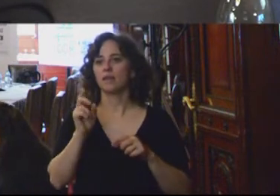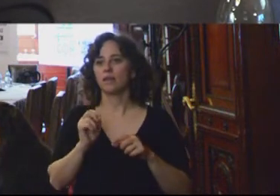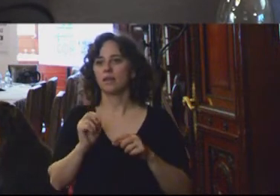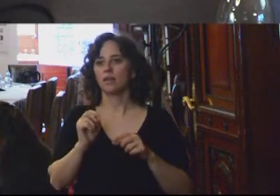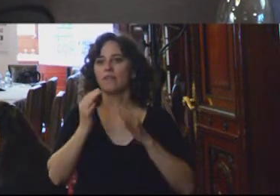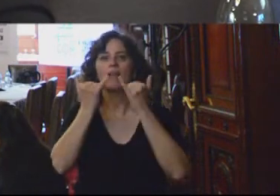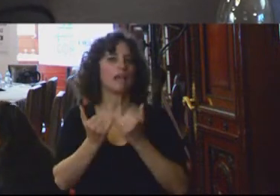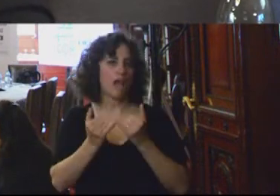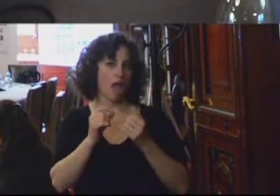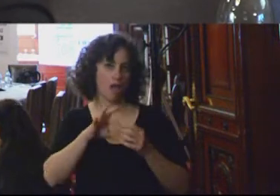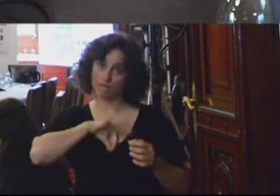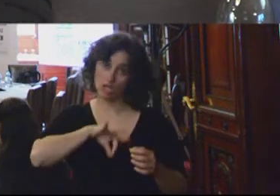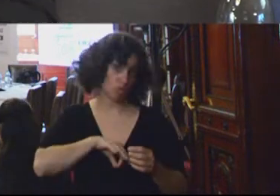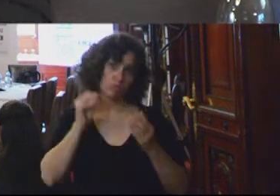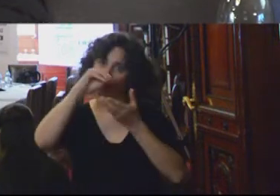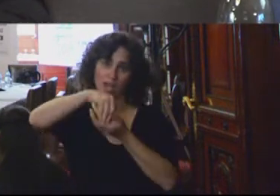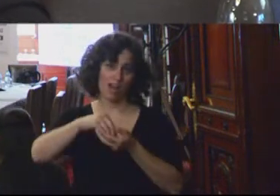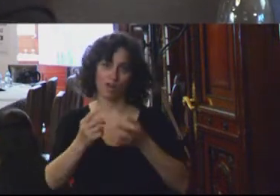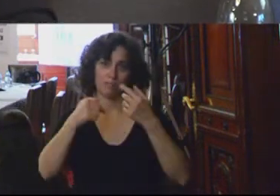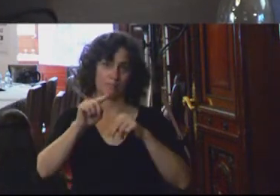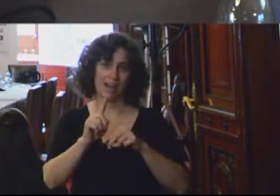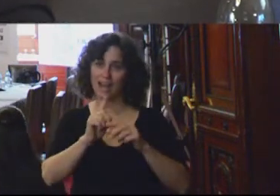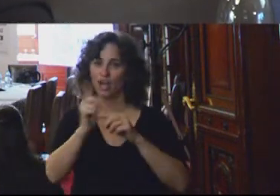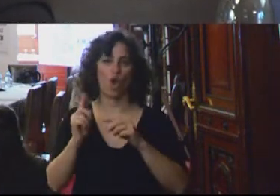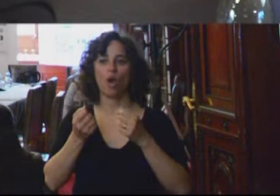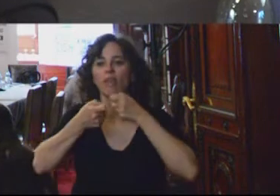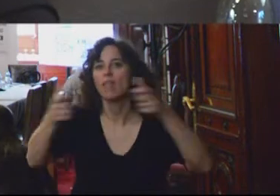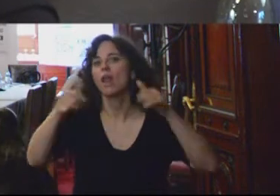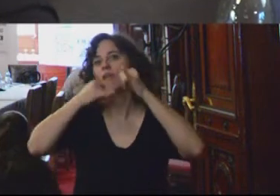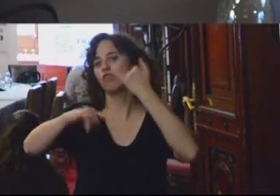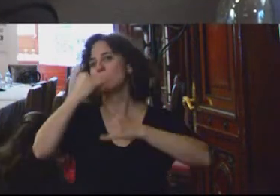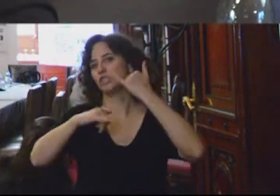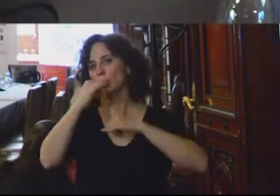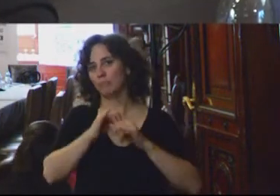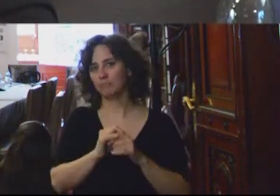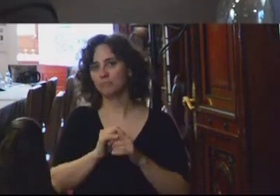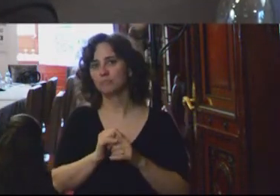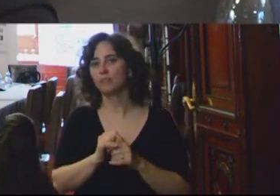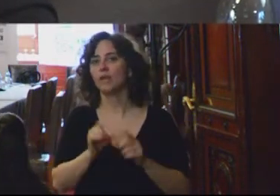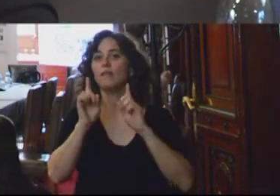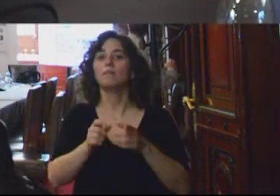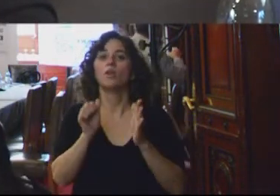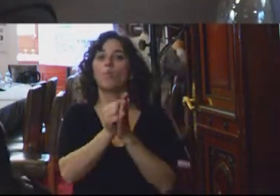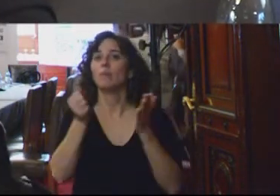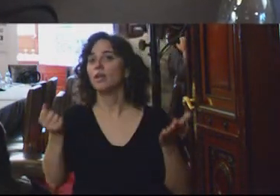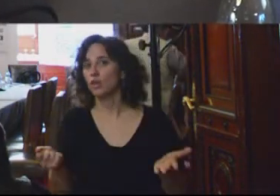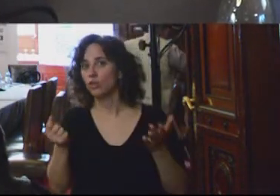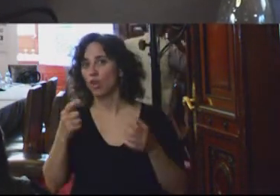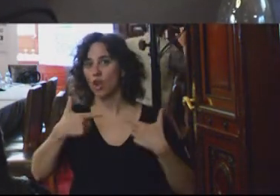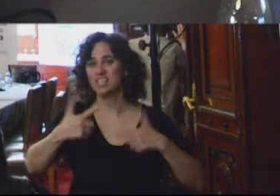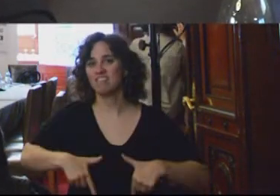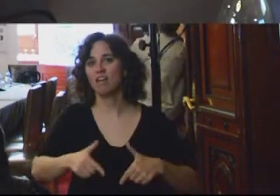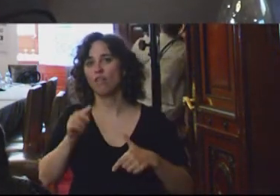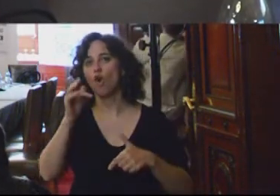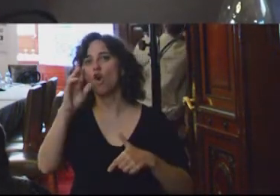códigos maliciosos. Doy la palabra al director ejecutivo de la Asociación Ecuatoriana de Editores de Periódicos, el licenciado Francisco